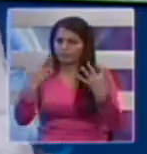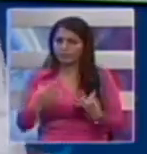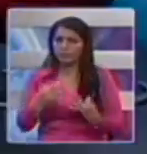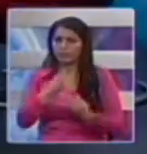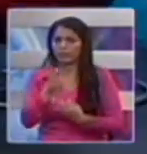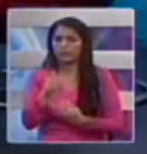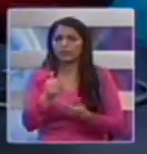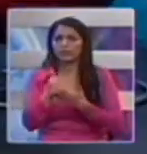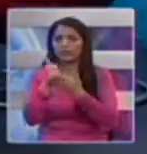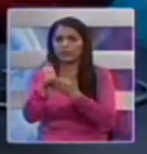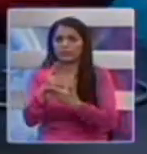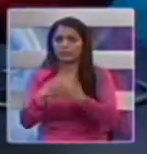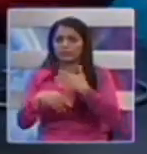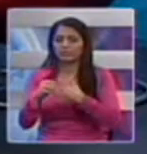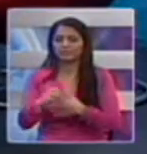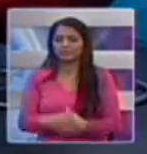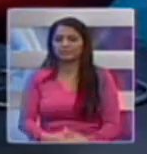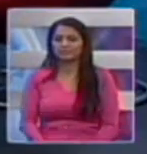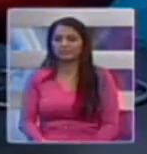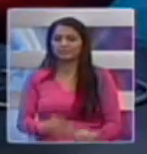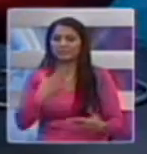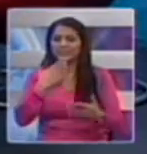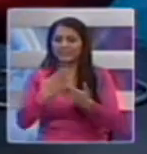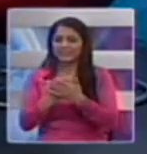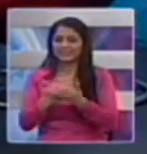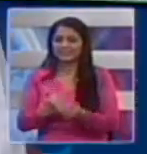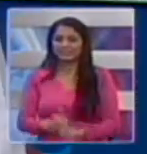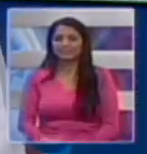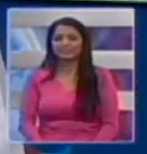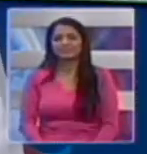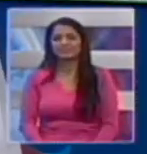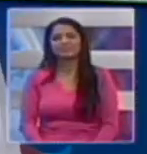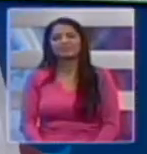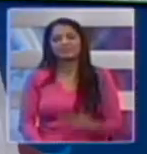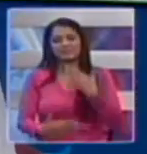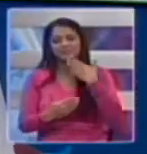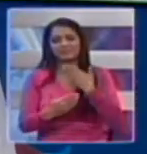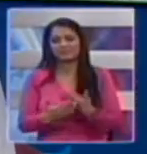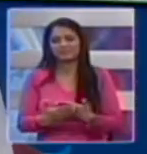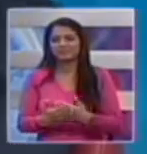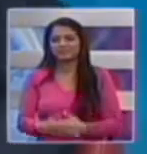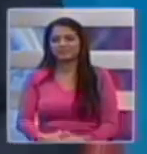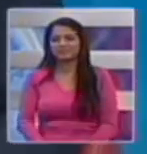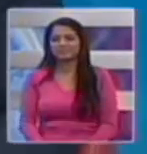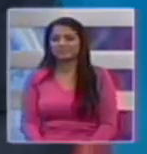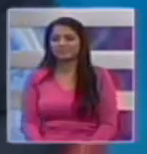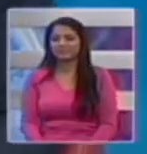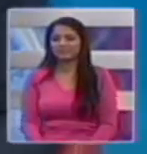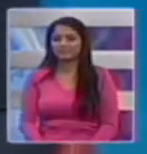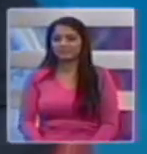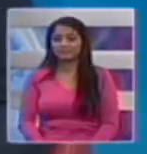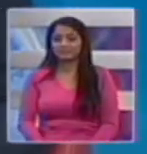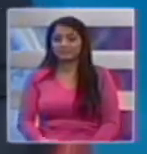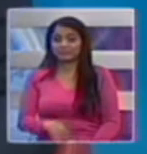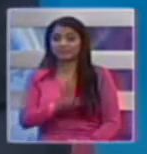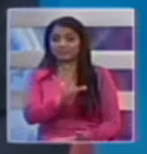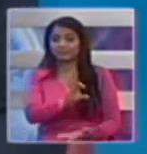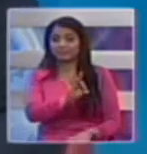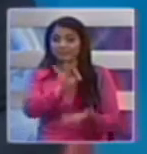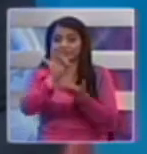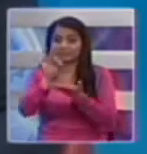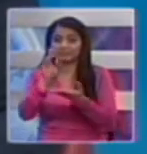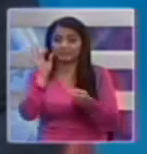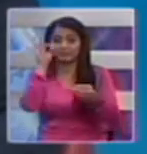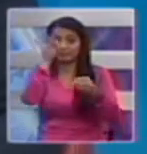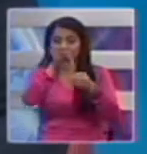hogar. Paul, quiero agradecerle por haber estado con nosotros esta mañana. Que tenga buen día. Don Javier, muchísimas gracias. Gracias al precandidato a la presidencia de la República por el